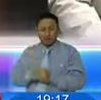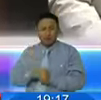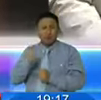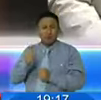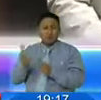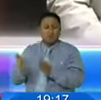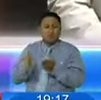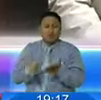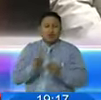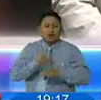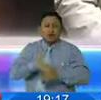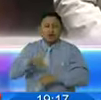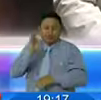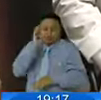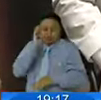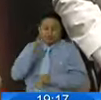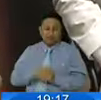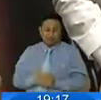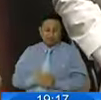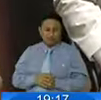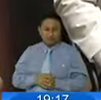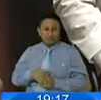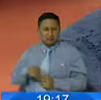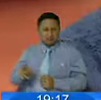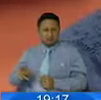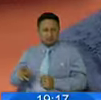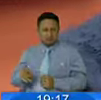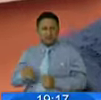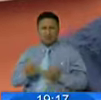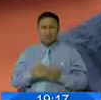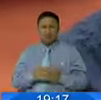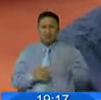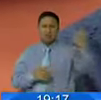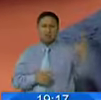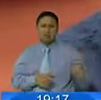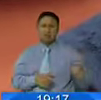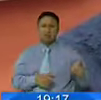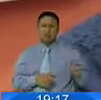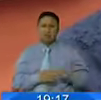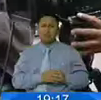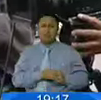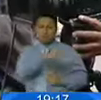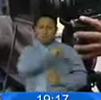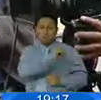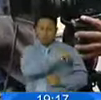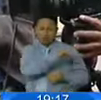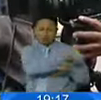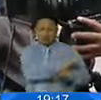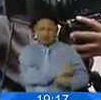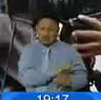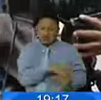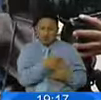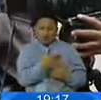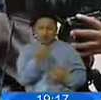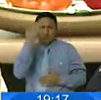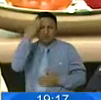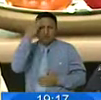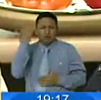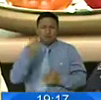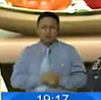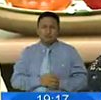ley. Alexandra además cuestiona la manera en cómo se ha enterado de la detención de alias Teniente y otros elementos de la